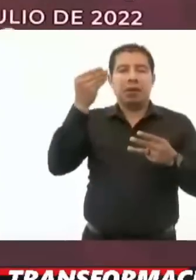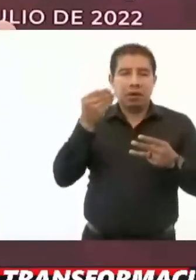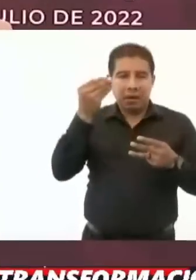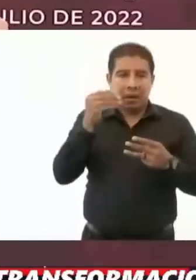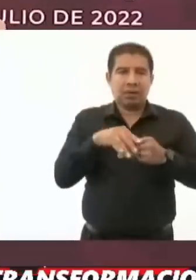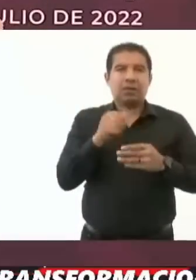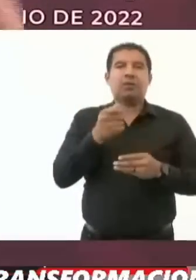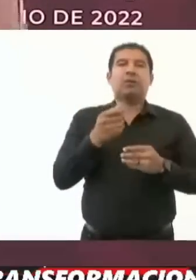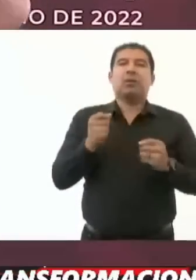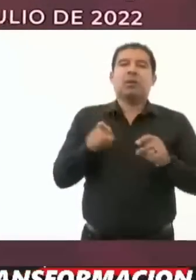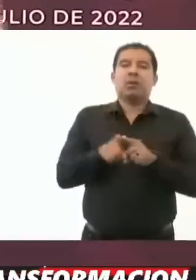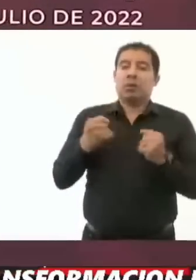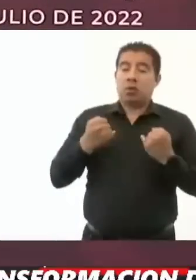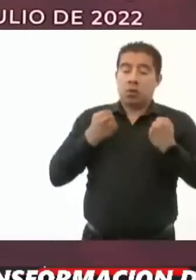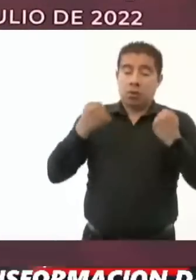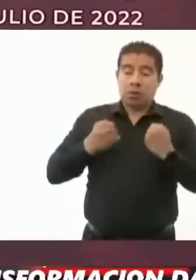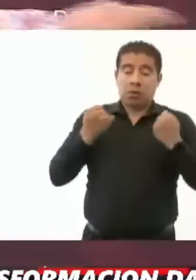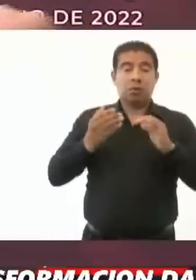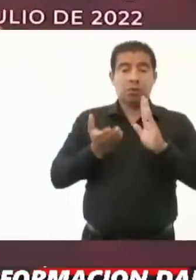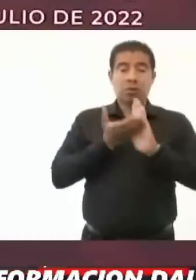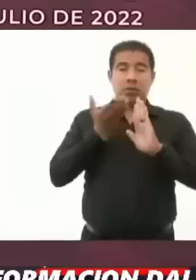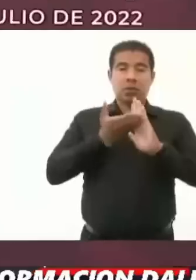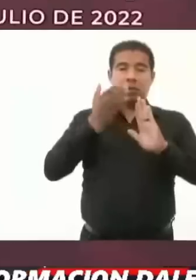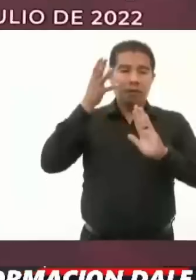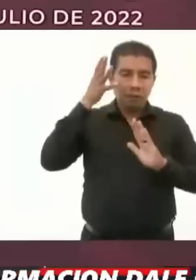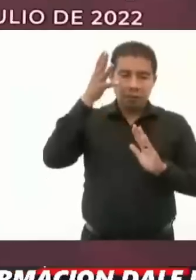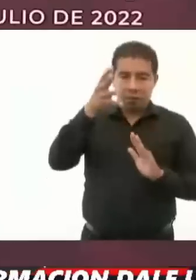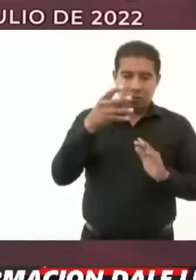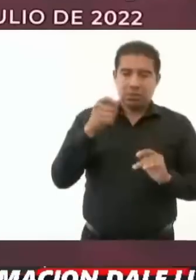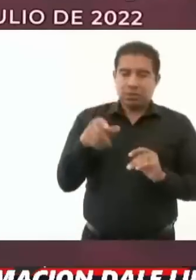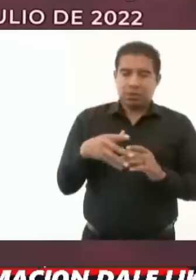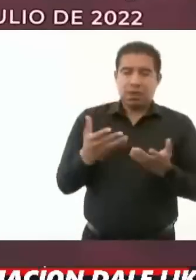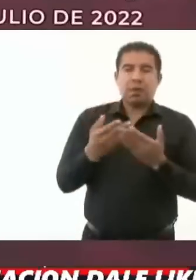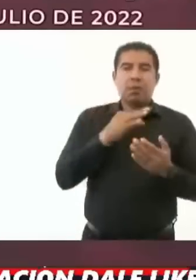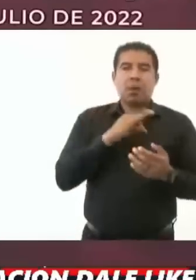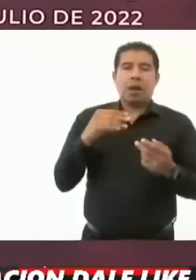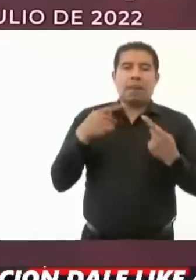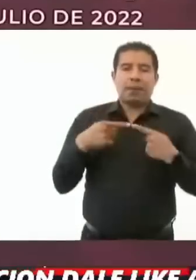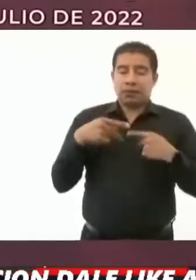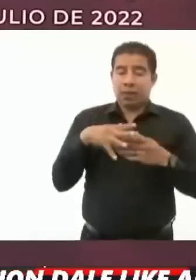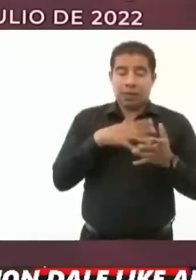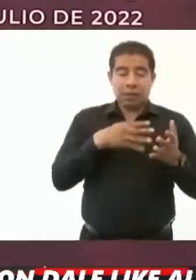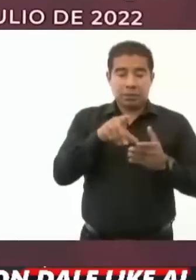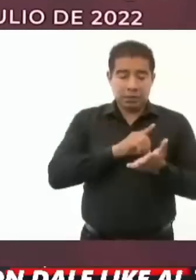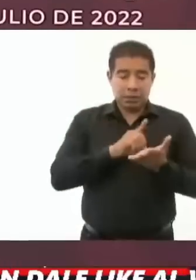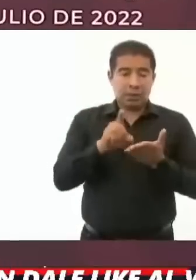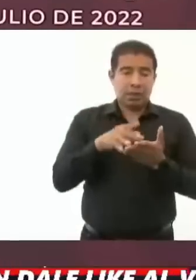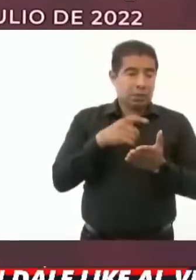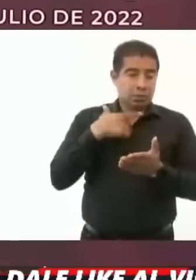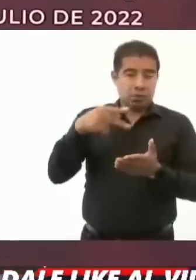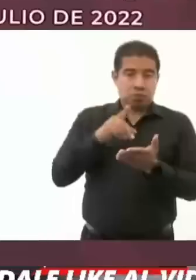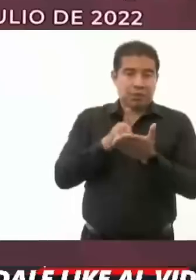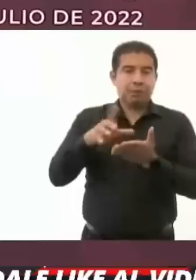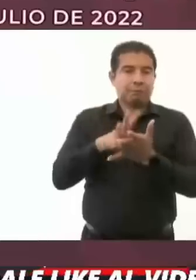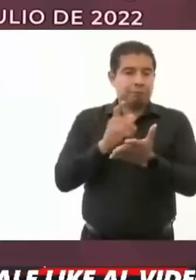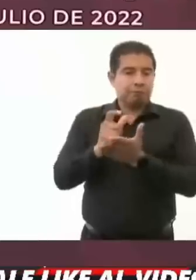Jóvenes Construyendo el Futuro, el que esté en Sembrando Vida, venga aquí y saque su dinero, lo que por derecho le